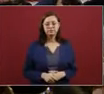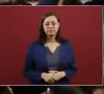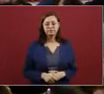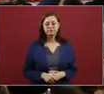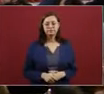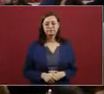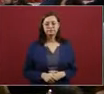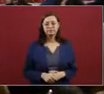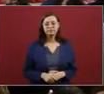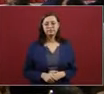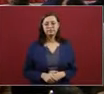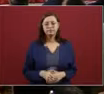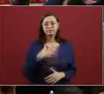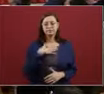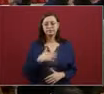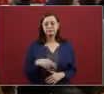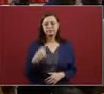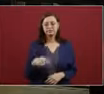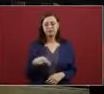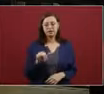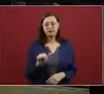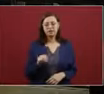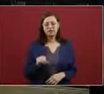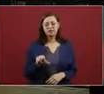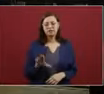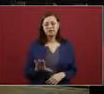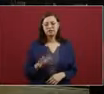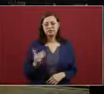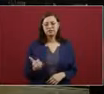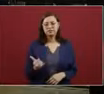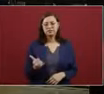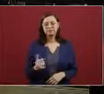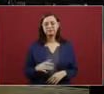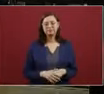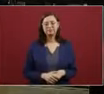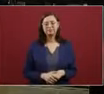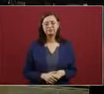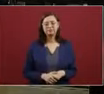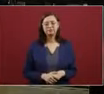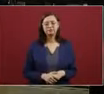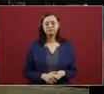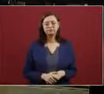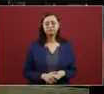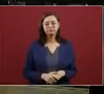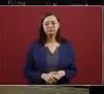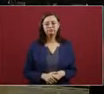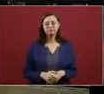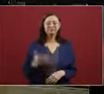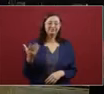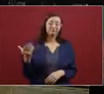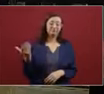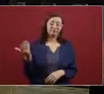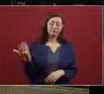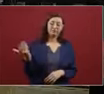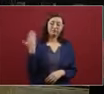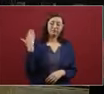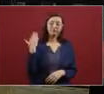Nancy Rodríguez, de Oro Sólido. Señor presidente, hace unos días murió